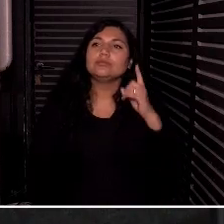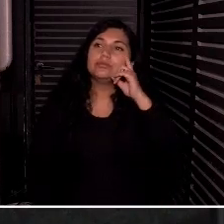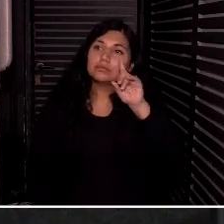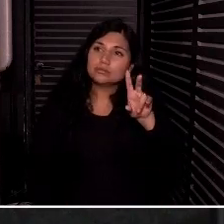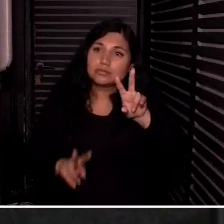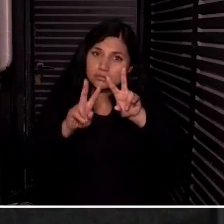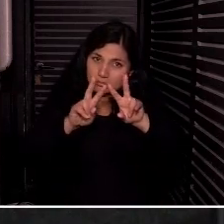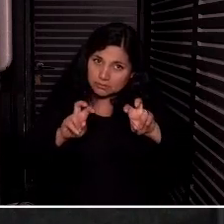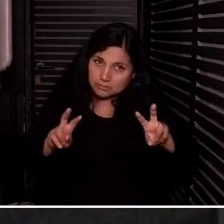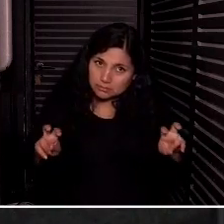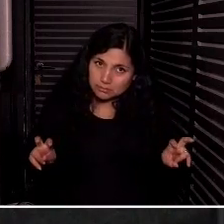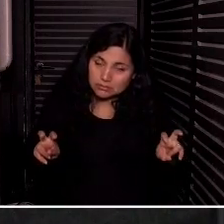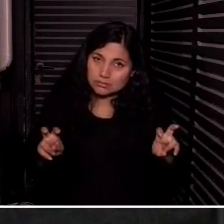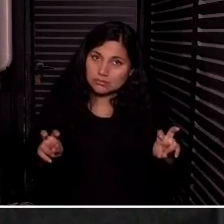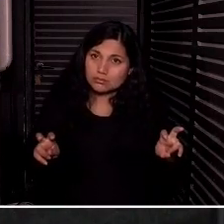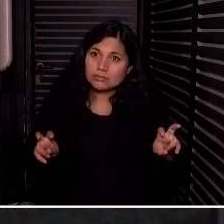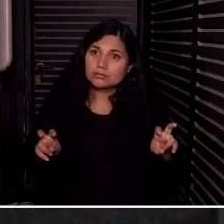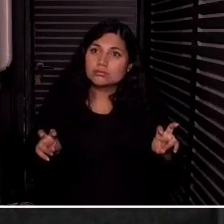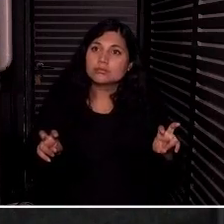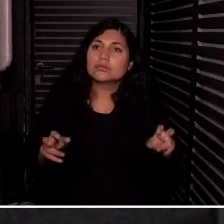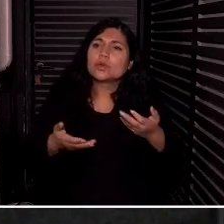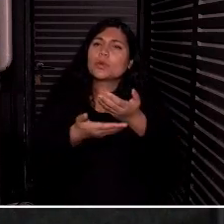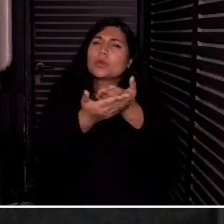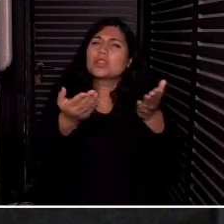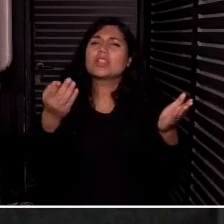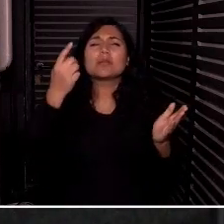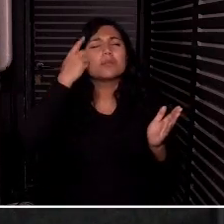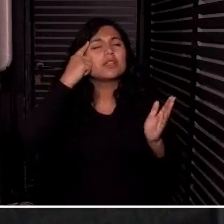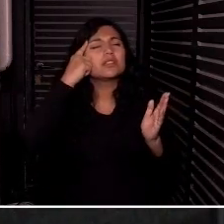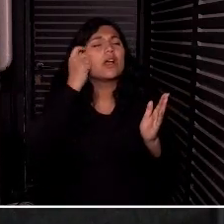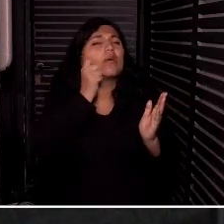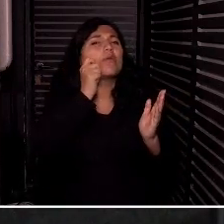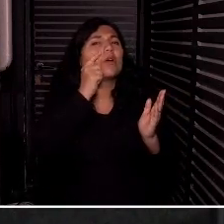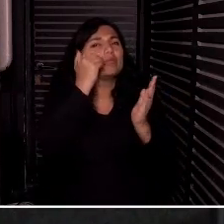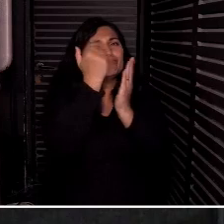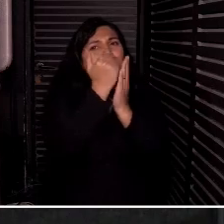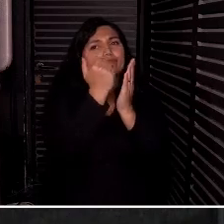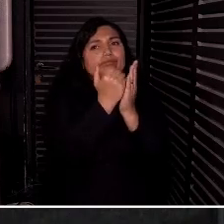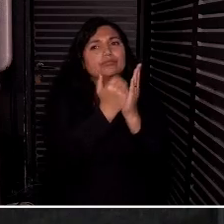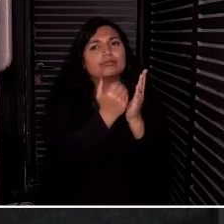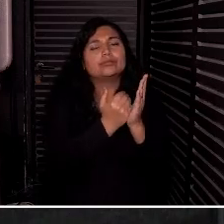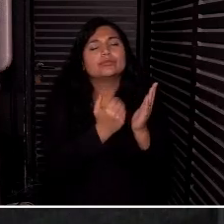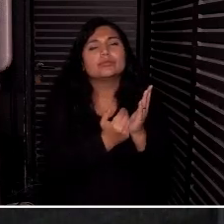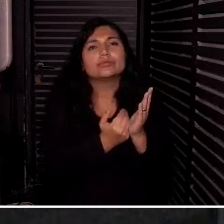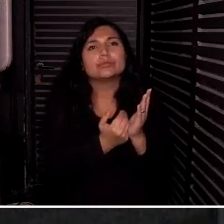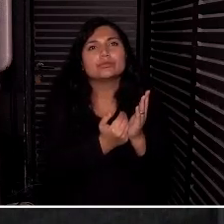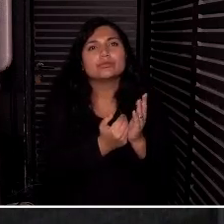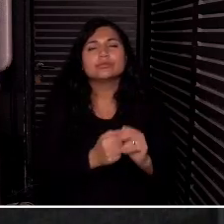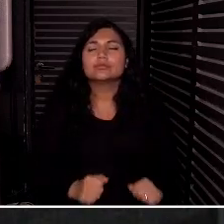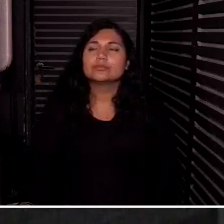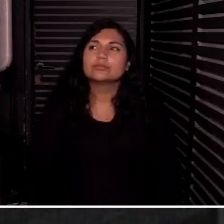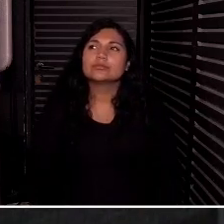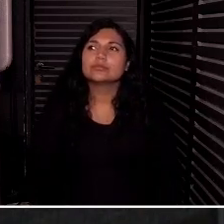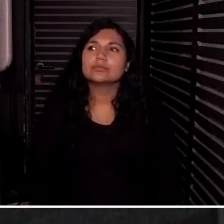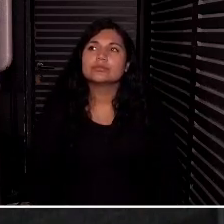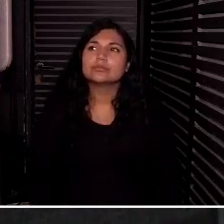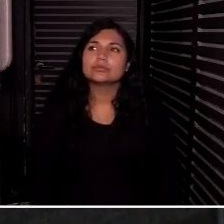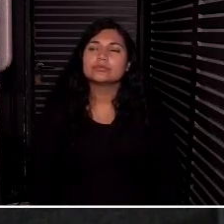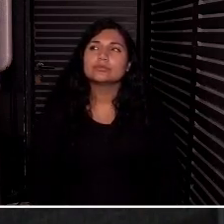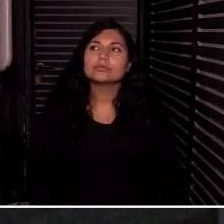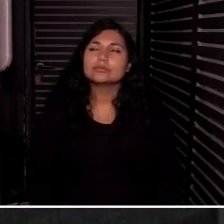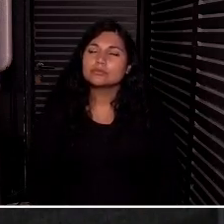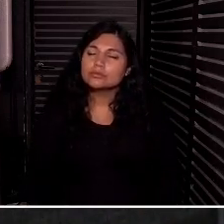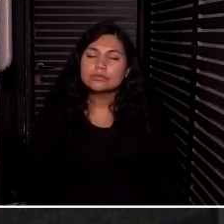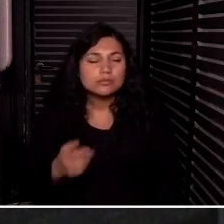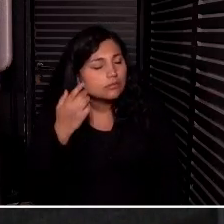stakeholders háganle lista ustedes pues qué escucharon a ustedes hoy día el senado quiere que transmitamos las sesiones el municipal